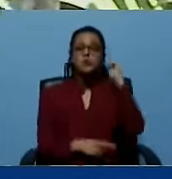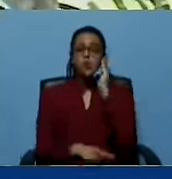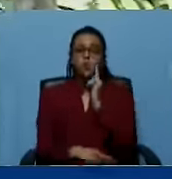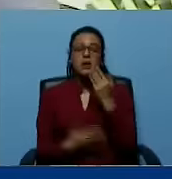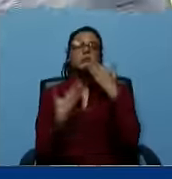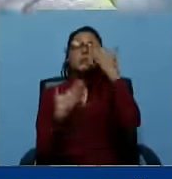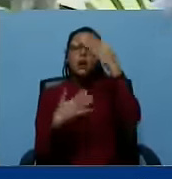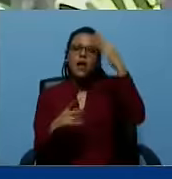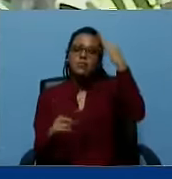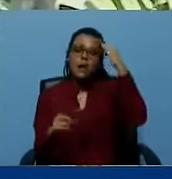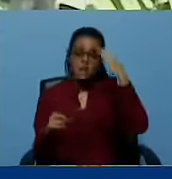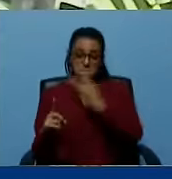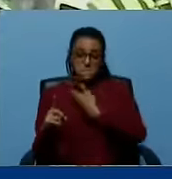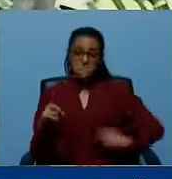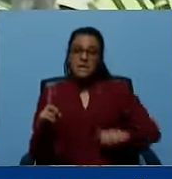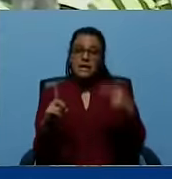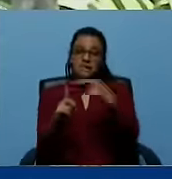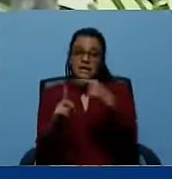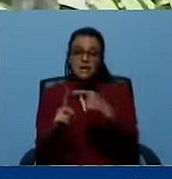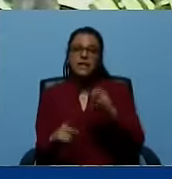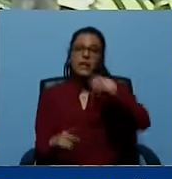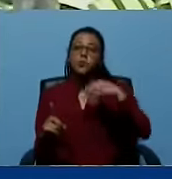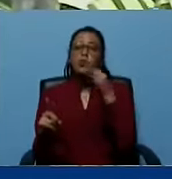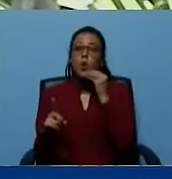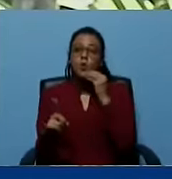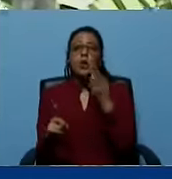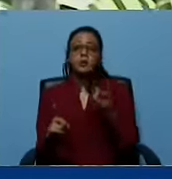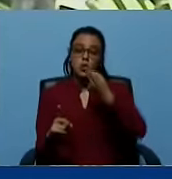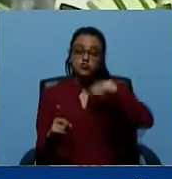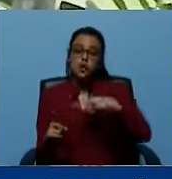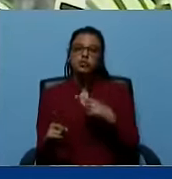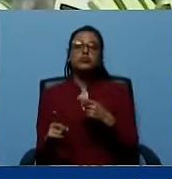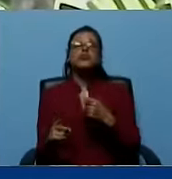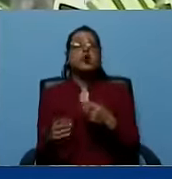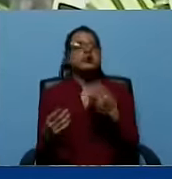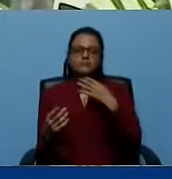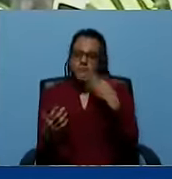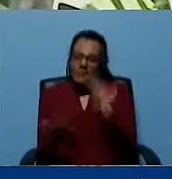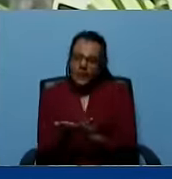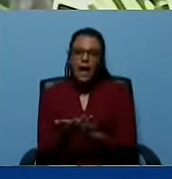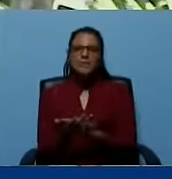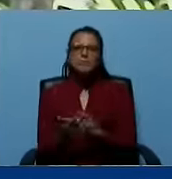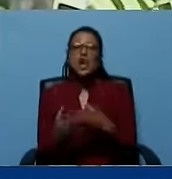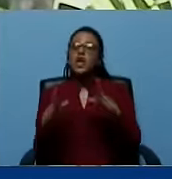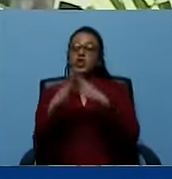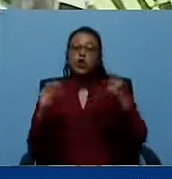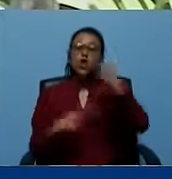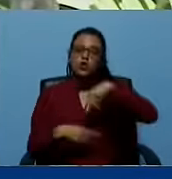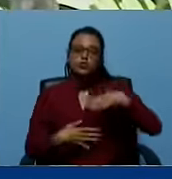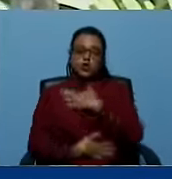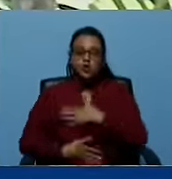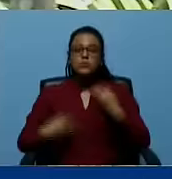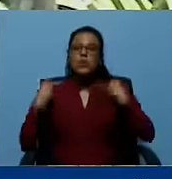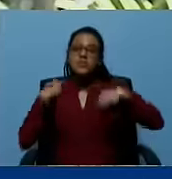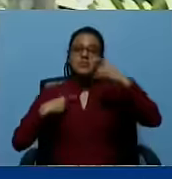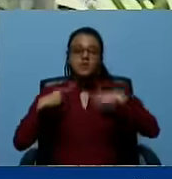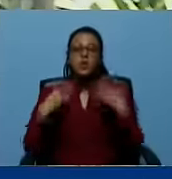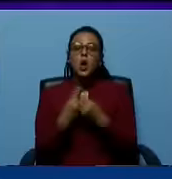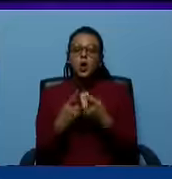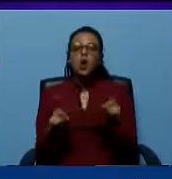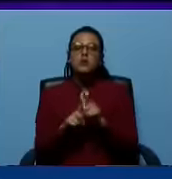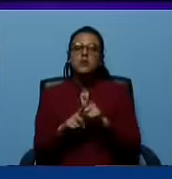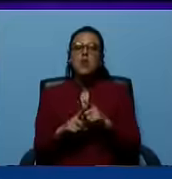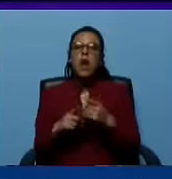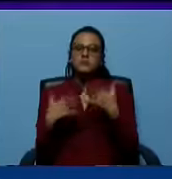gracias a usted, esta juventud, nosotros, la juventud venezolana, garantizamos el sano esparcimiento y la recreación en Venezuela.